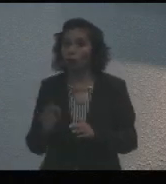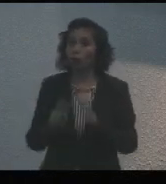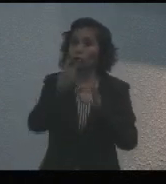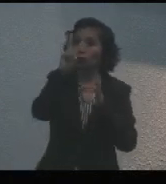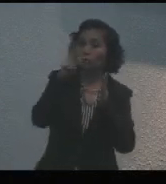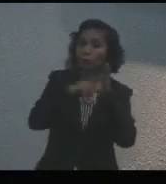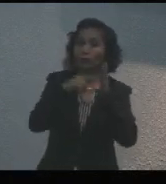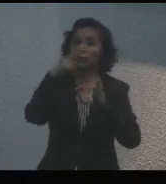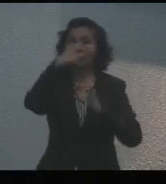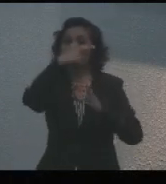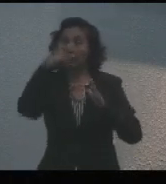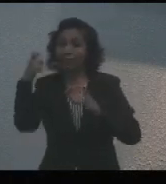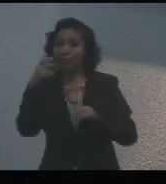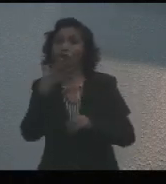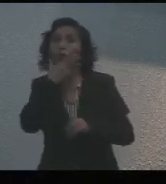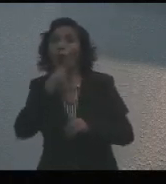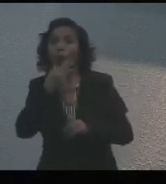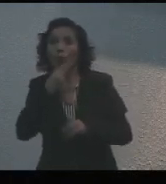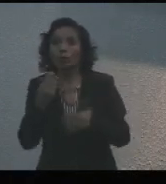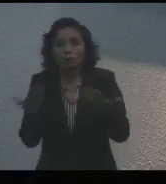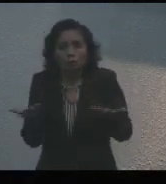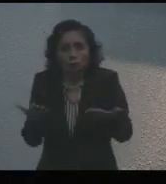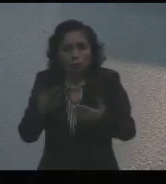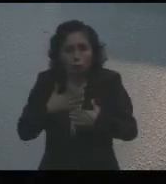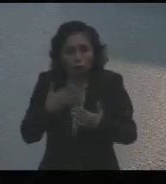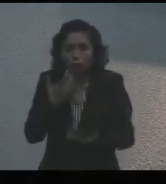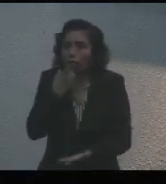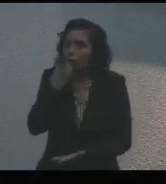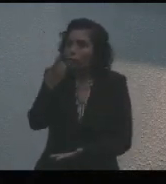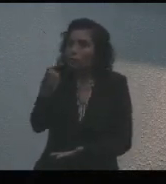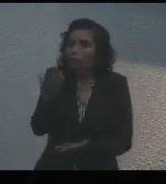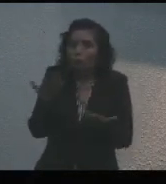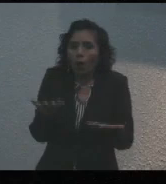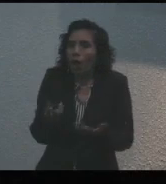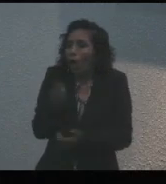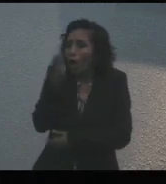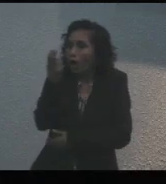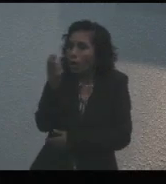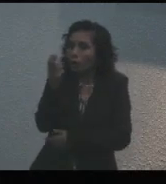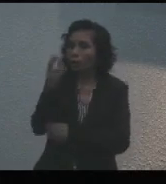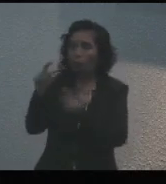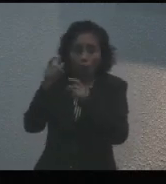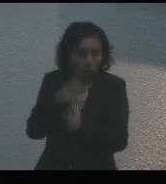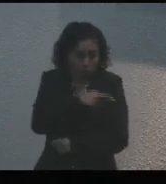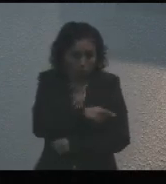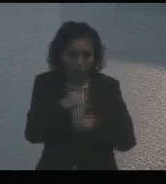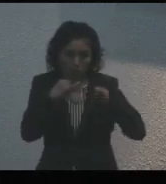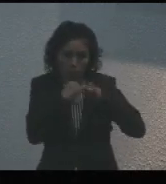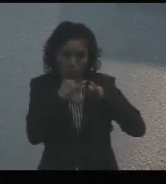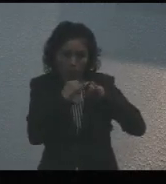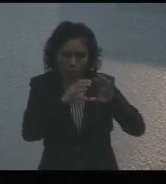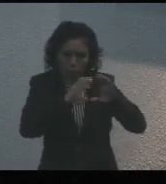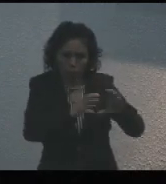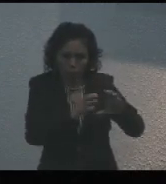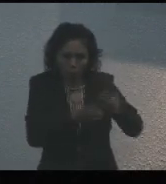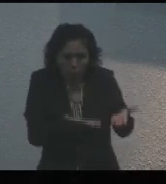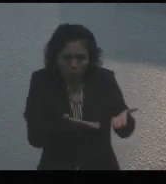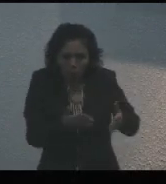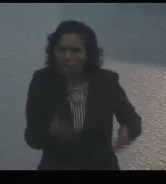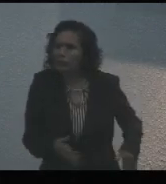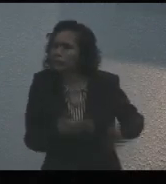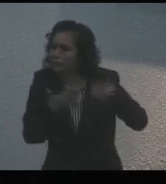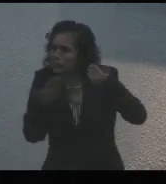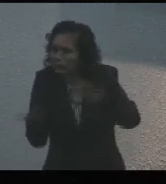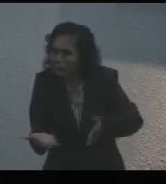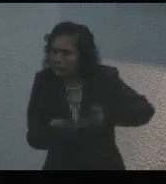2.771 hombres. Así que yo insisto, es incluir a esta institución por tanto bien que